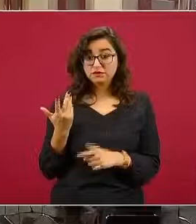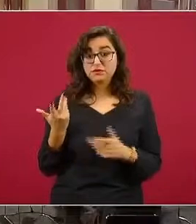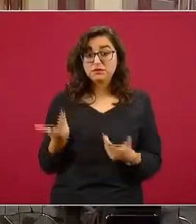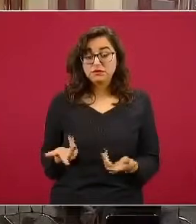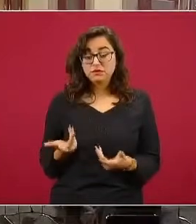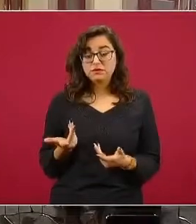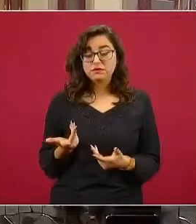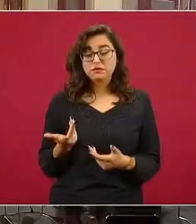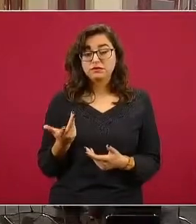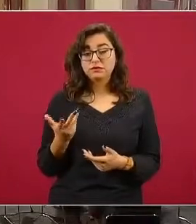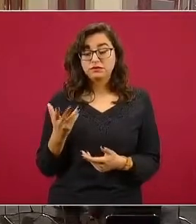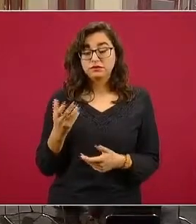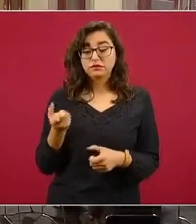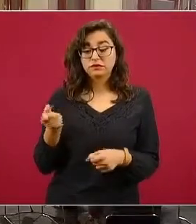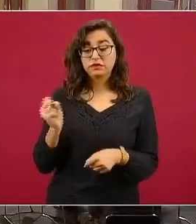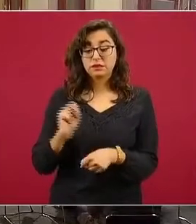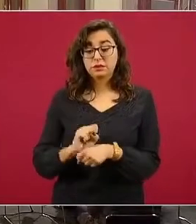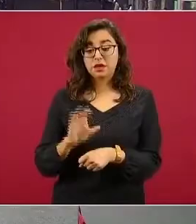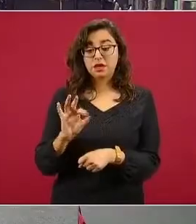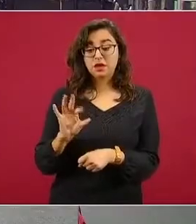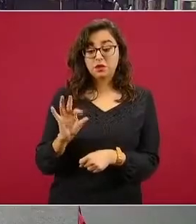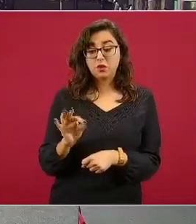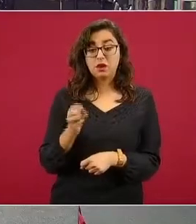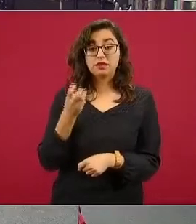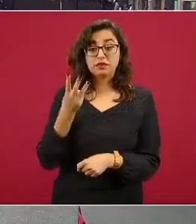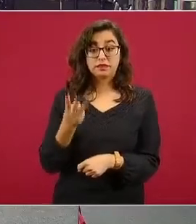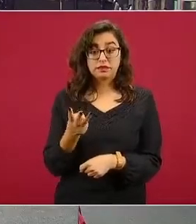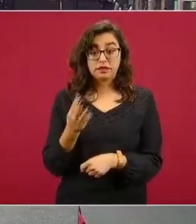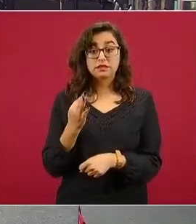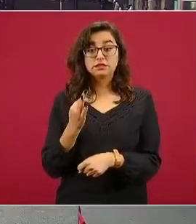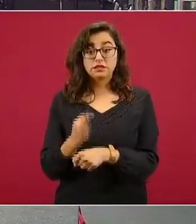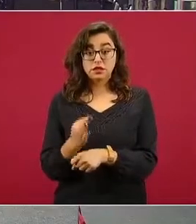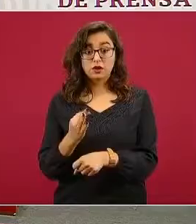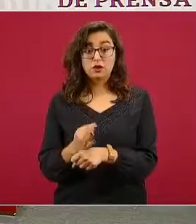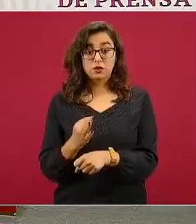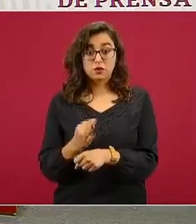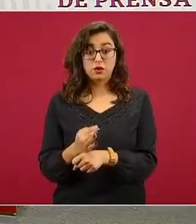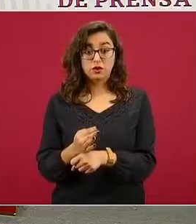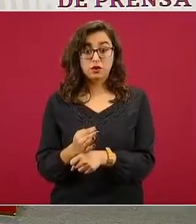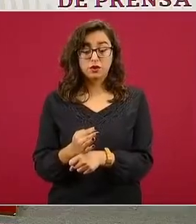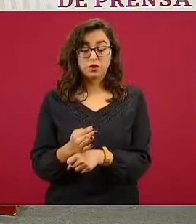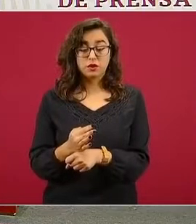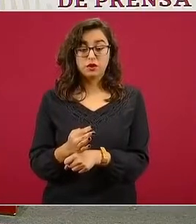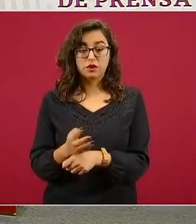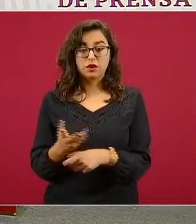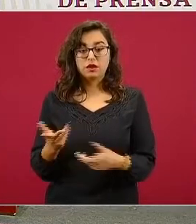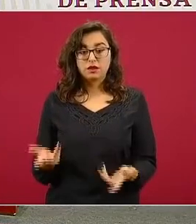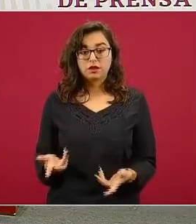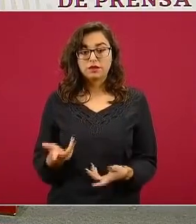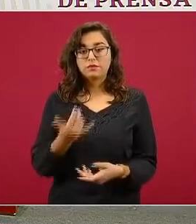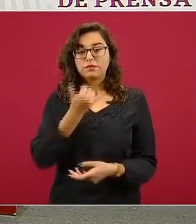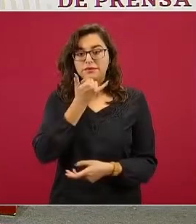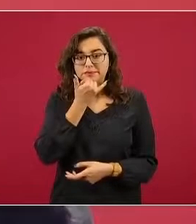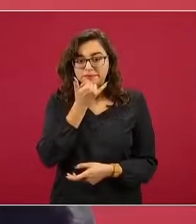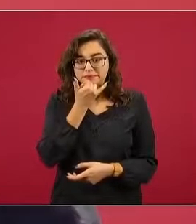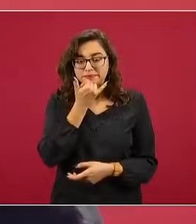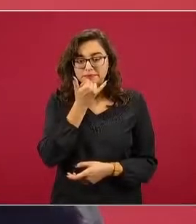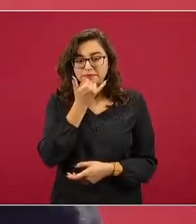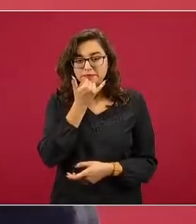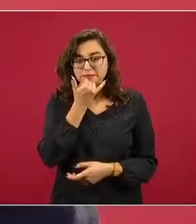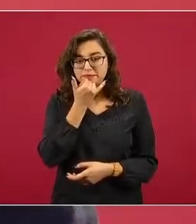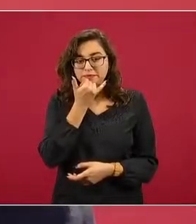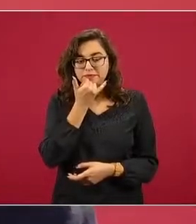semana 43, que es en la que estamos viviendo en este momento, por cierto, al iniciar la conferencia dije 21, estamos